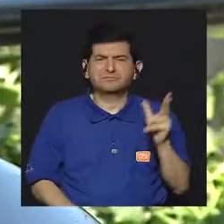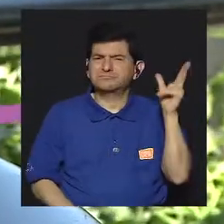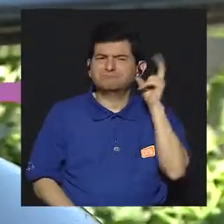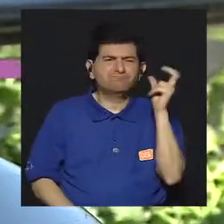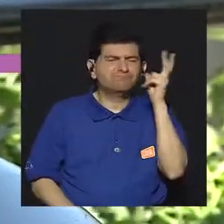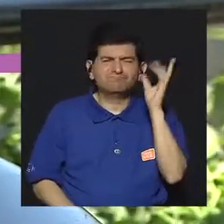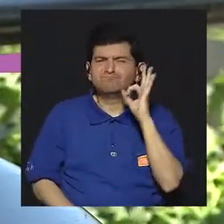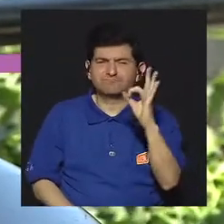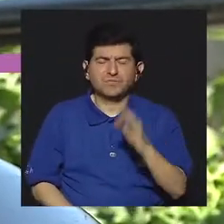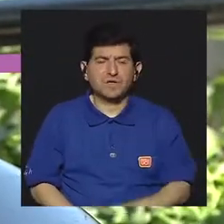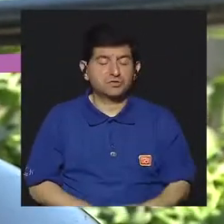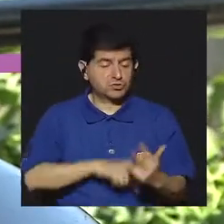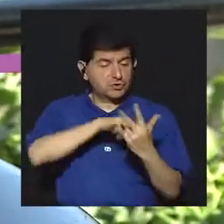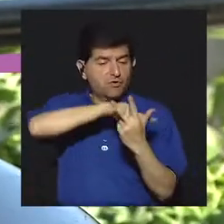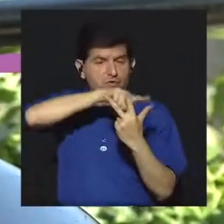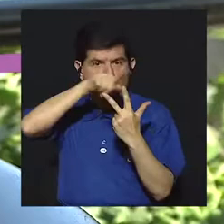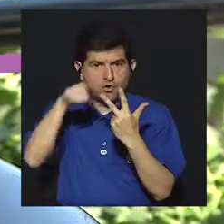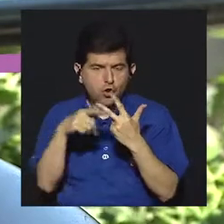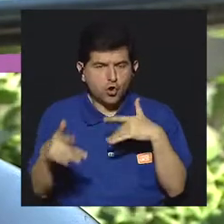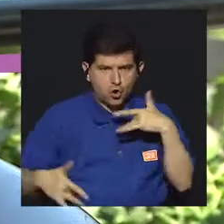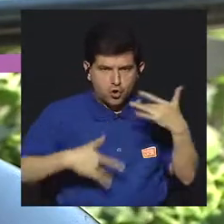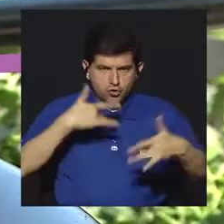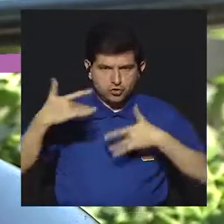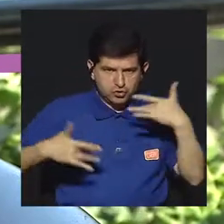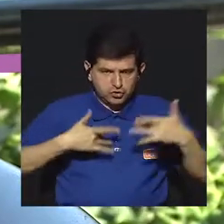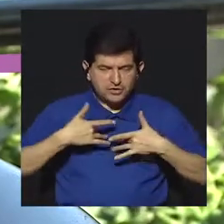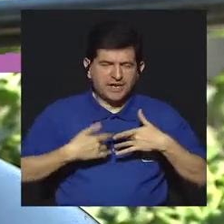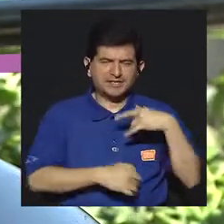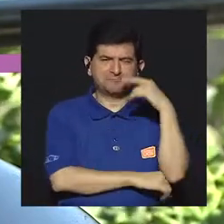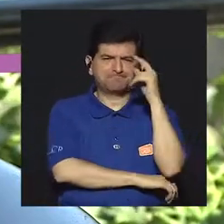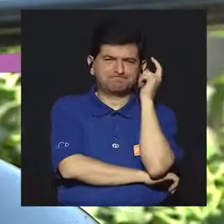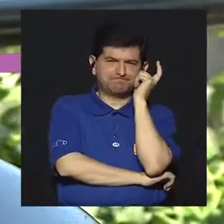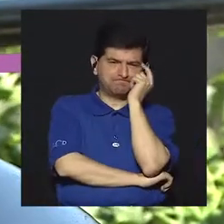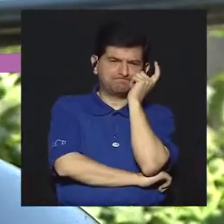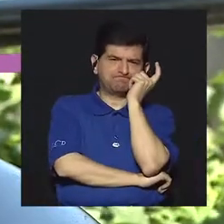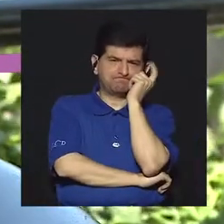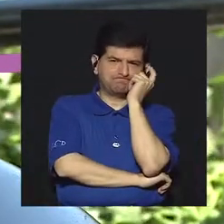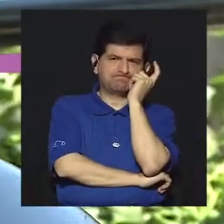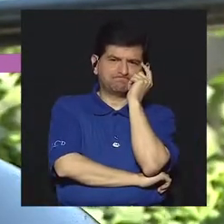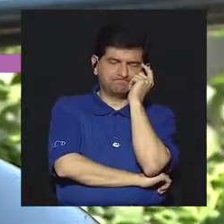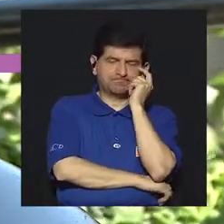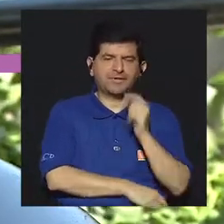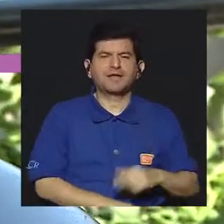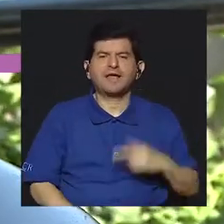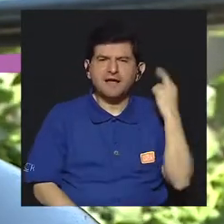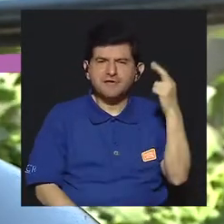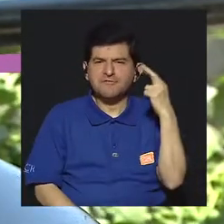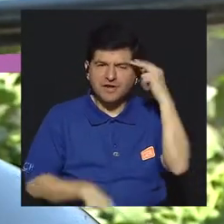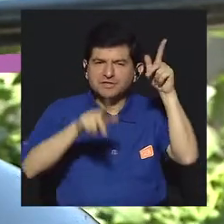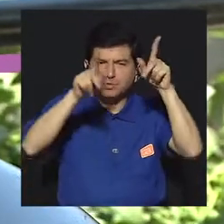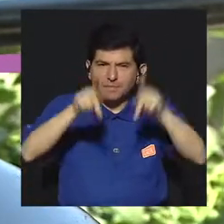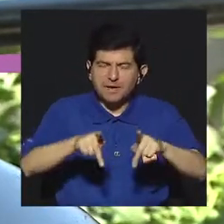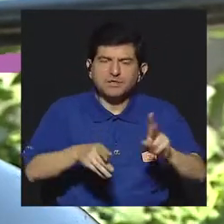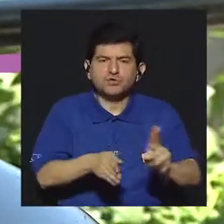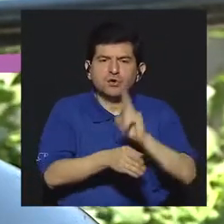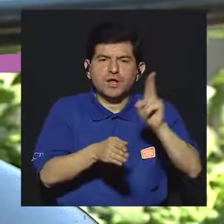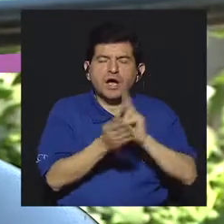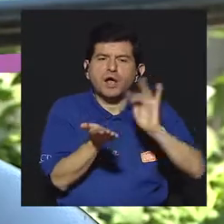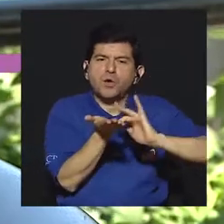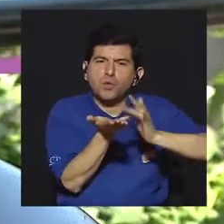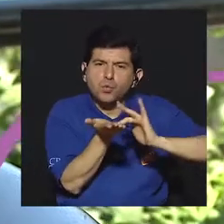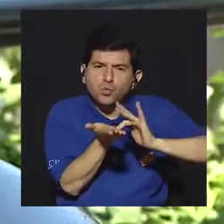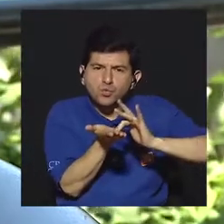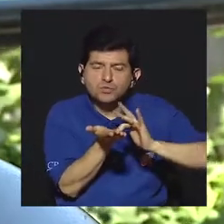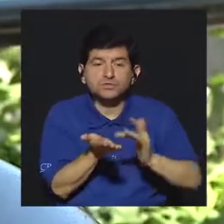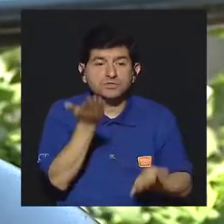¿verdad? Entonces es esta triada de síntomas que nos van llevando a pensar en qué podría ser causante de que el paciente use